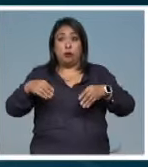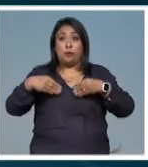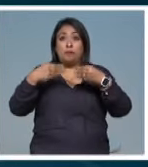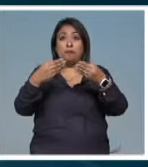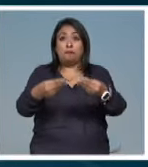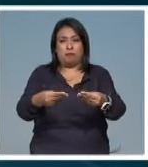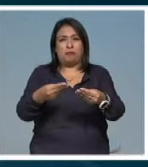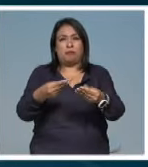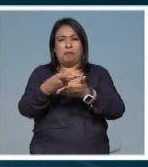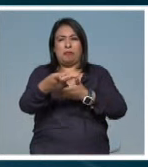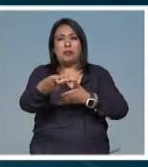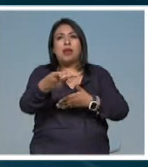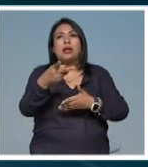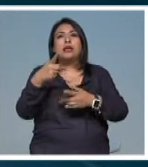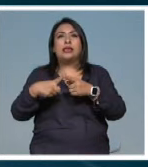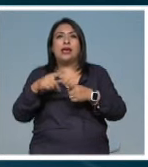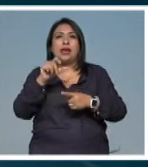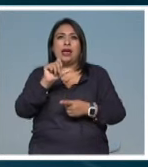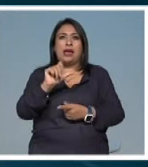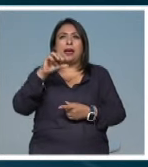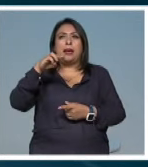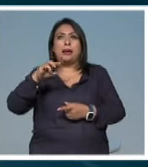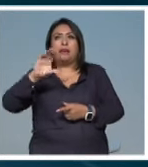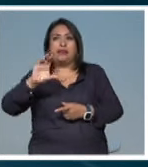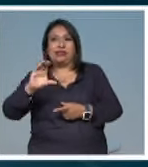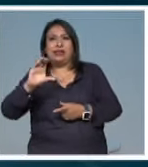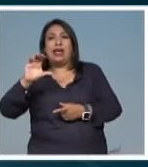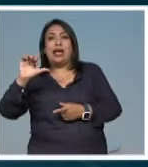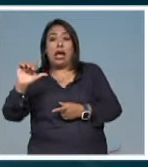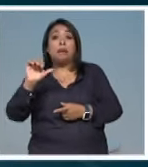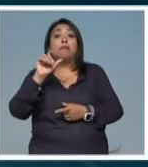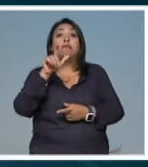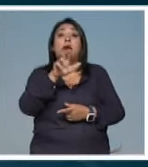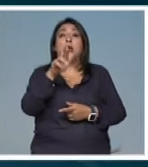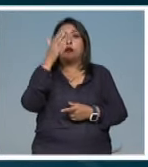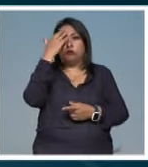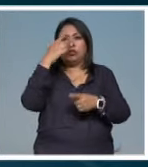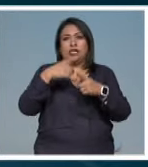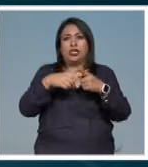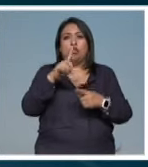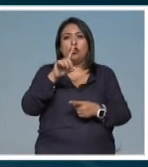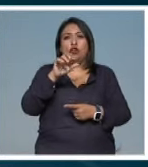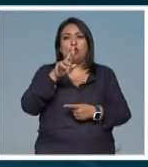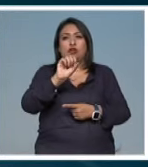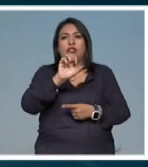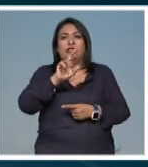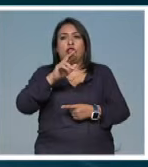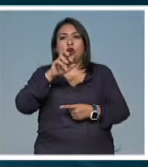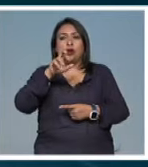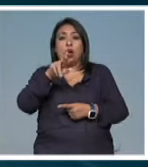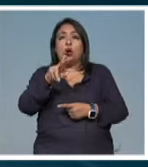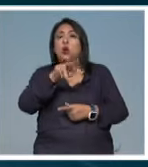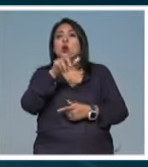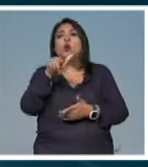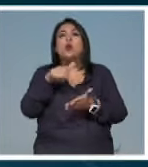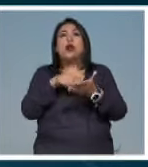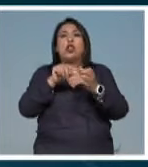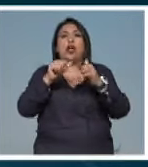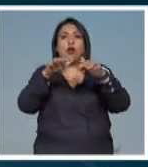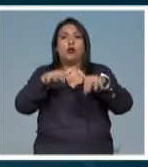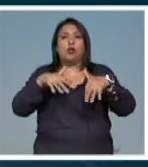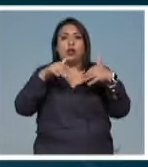de la presea con la cual la Academia Mexicana de Ciencias Antropológicas reconoce al doctor Sergio Raúl Arroyo tendrá lugar en el